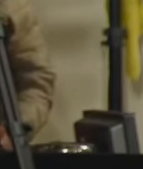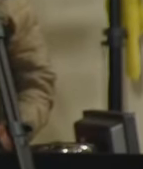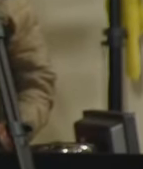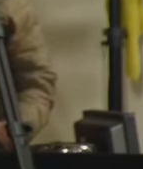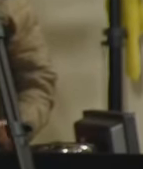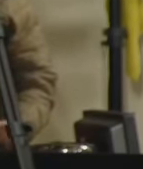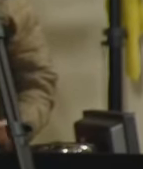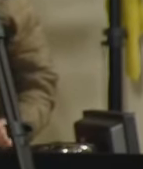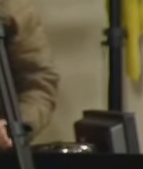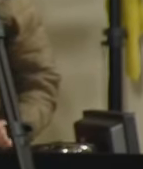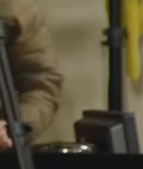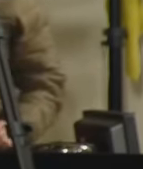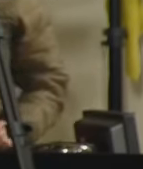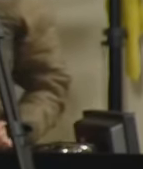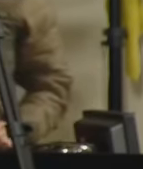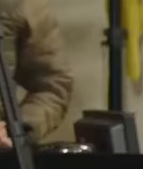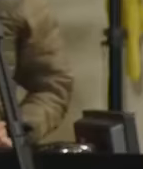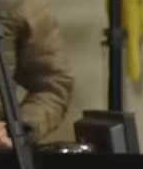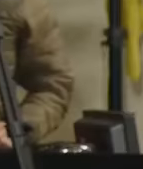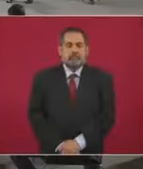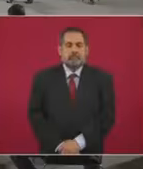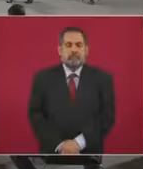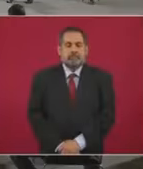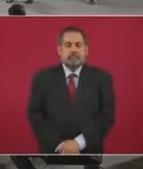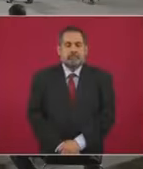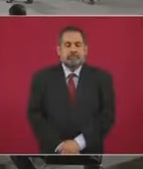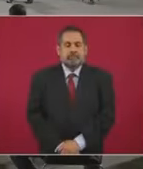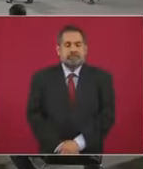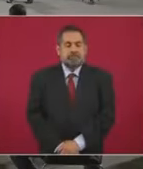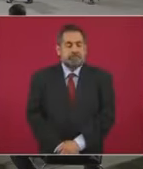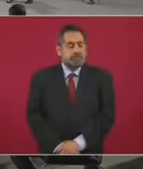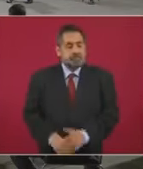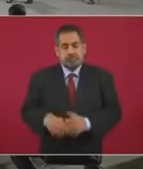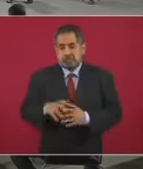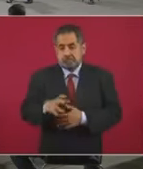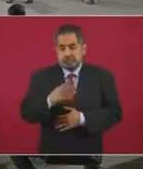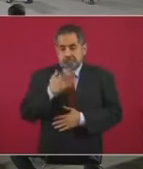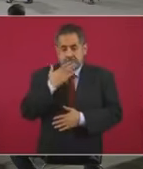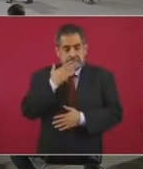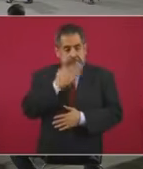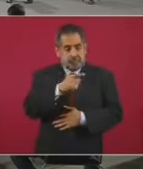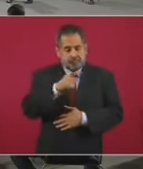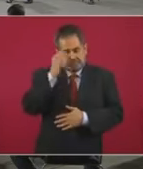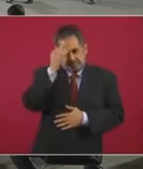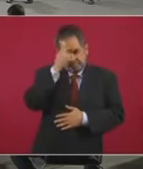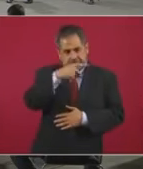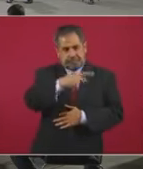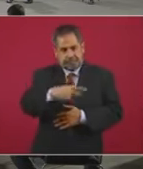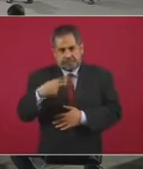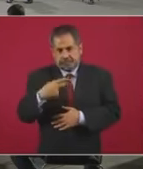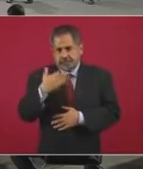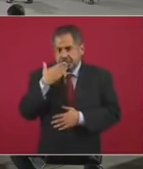las zonas más necesitadas de México? Gracias. Pues es muy buena tu reflexión y